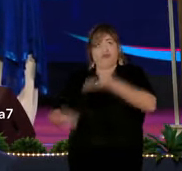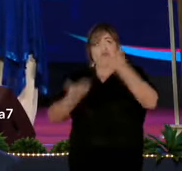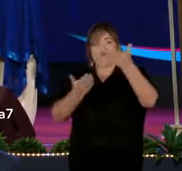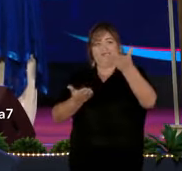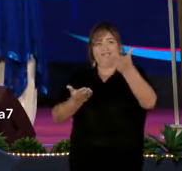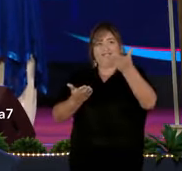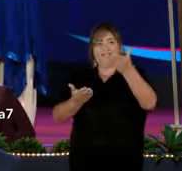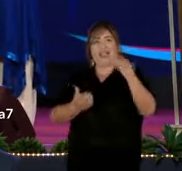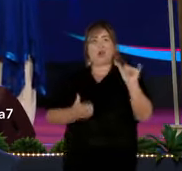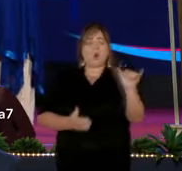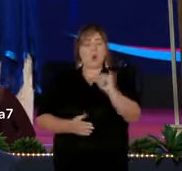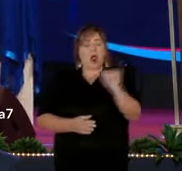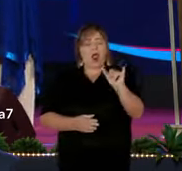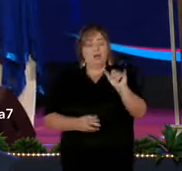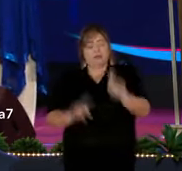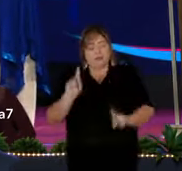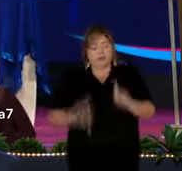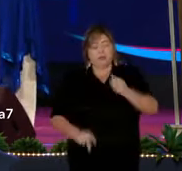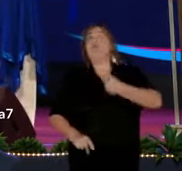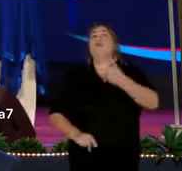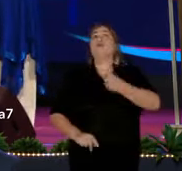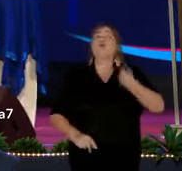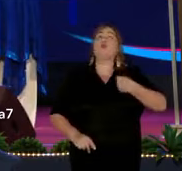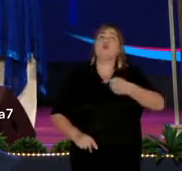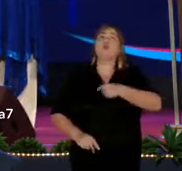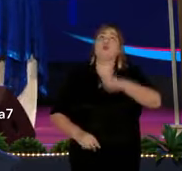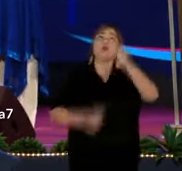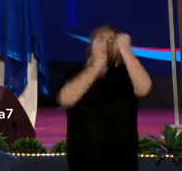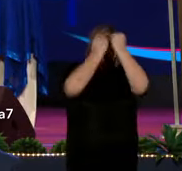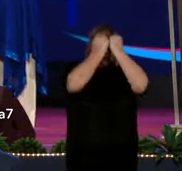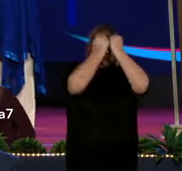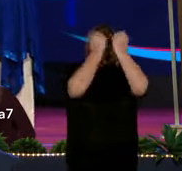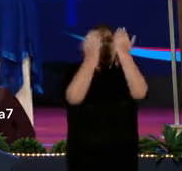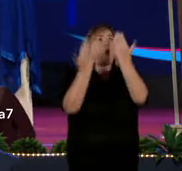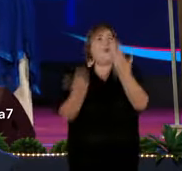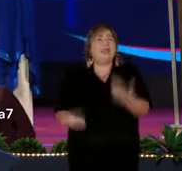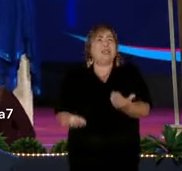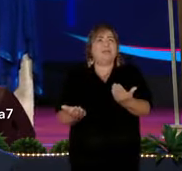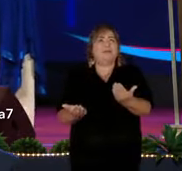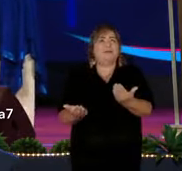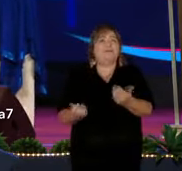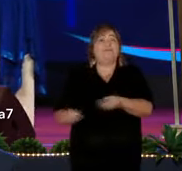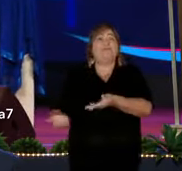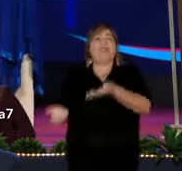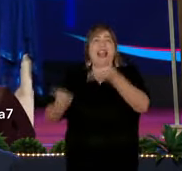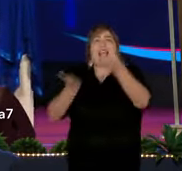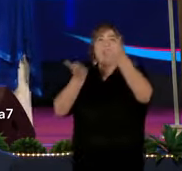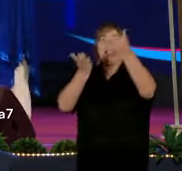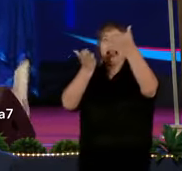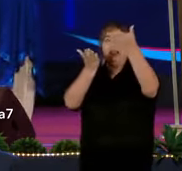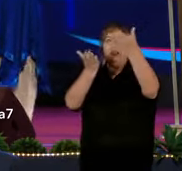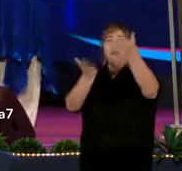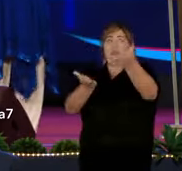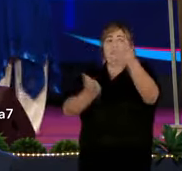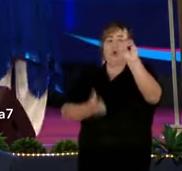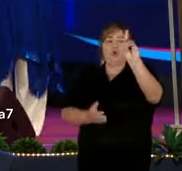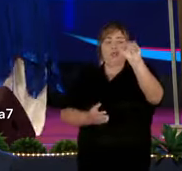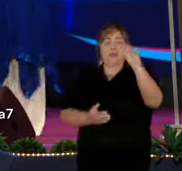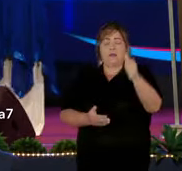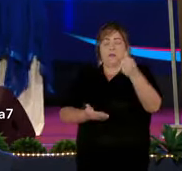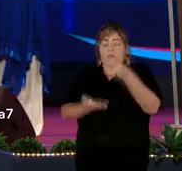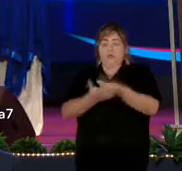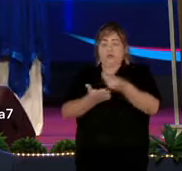Padre, estamos delante de ti en obediencia, trayendo nuestros diezmos y nuestras ofrendas, Padre amado. Y sabemos que